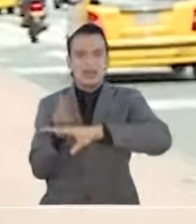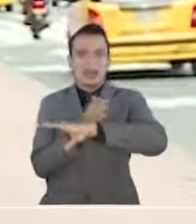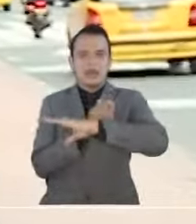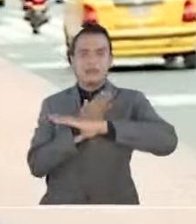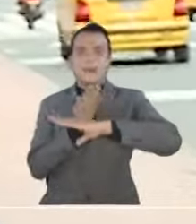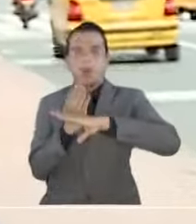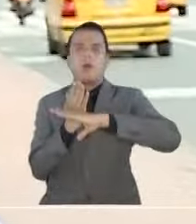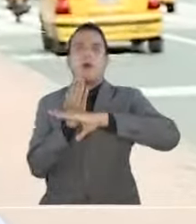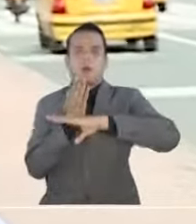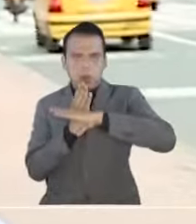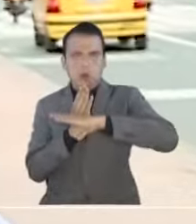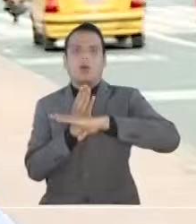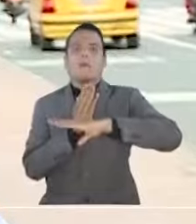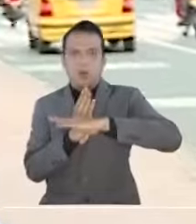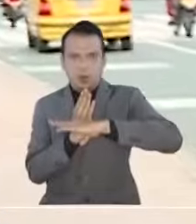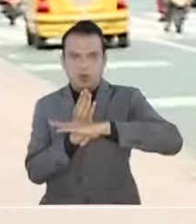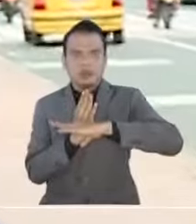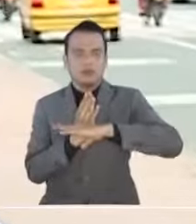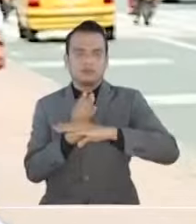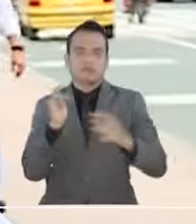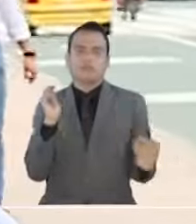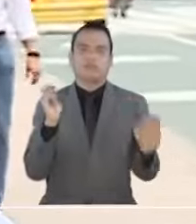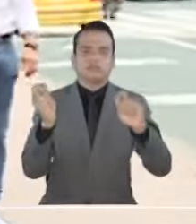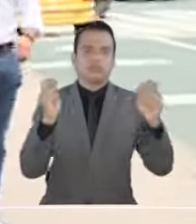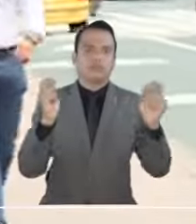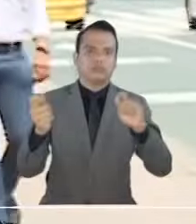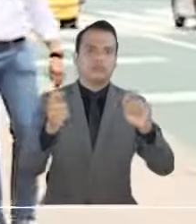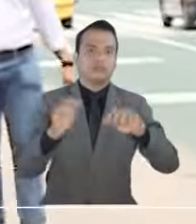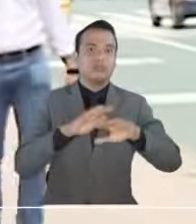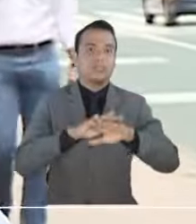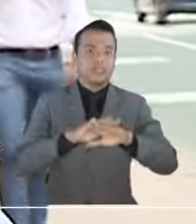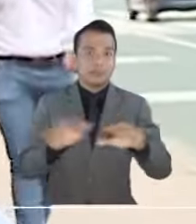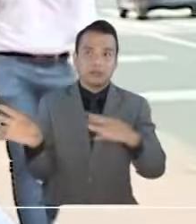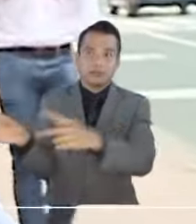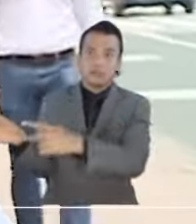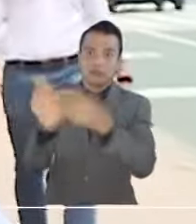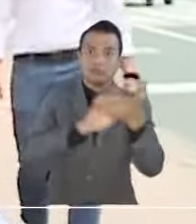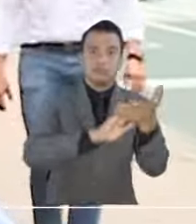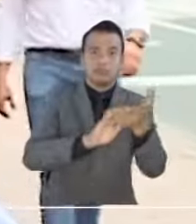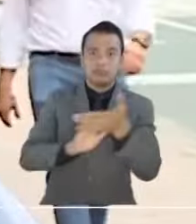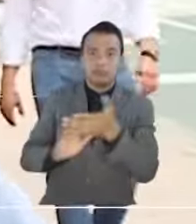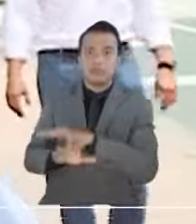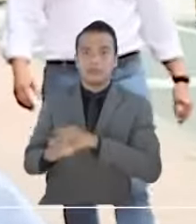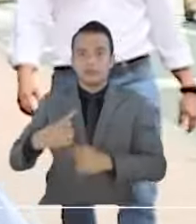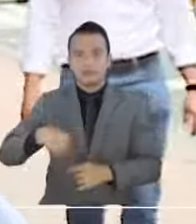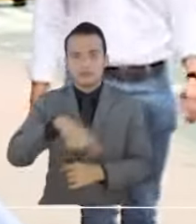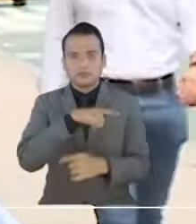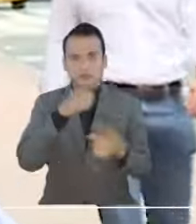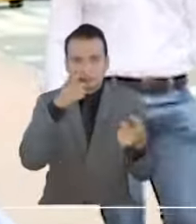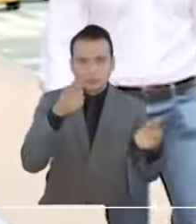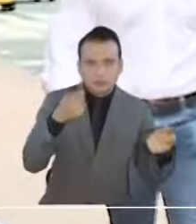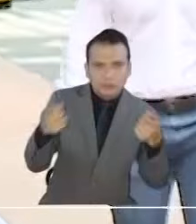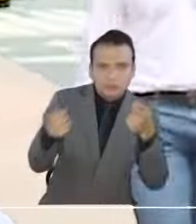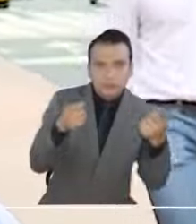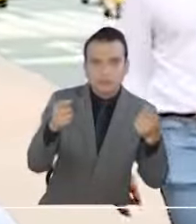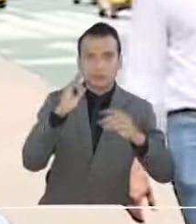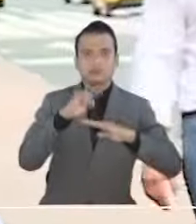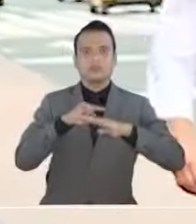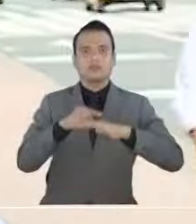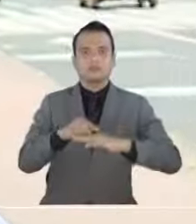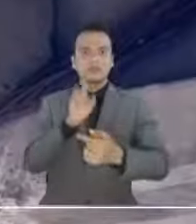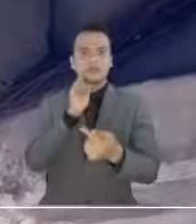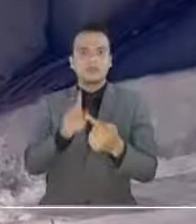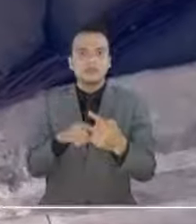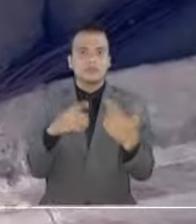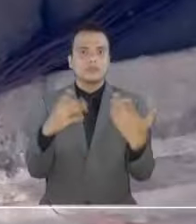del momento en que ya tengamos restablecido eh el puente vamos a tener unos controles muy pero muy fuertes sobre todo para el tráfico pesado vamos a